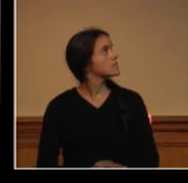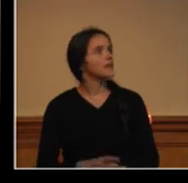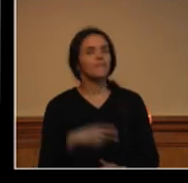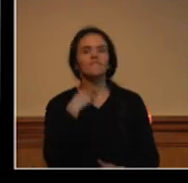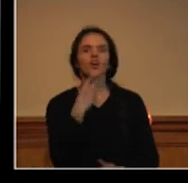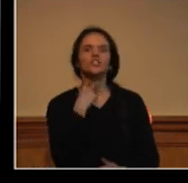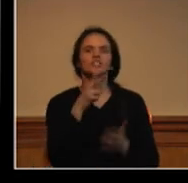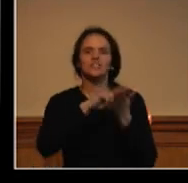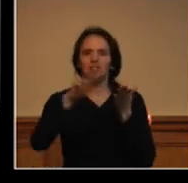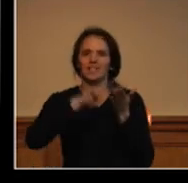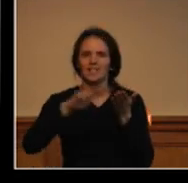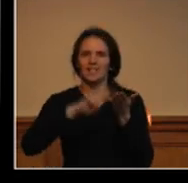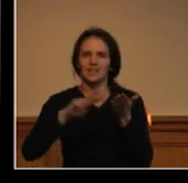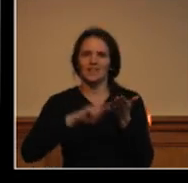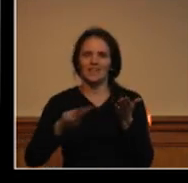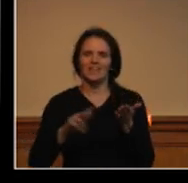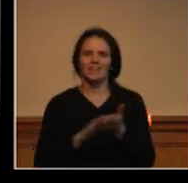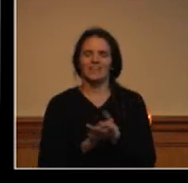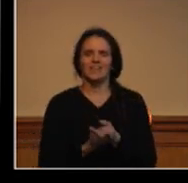guitarra.